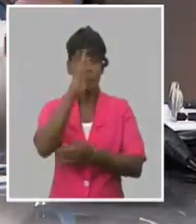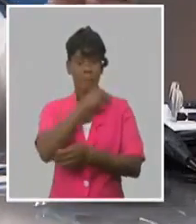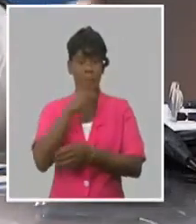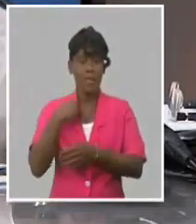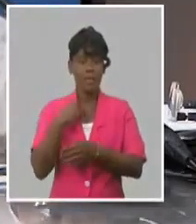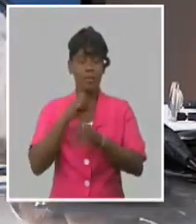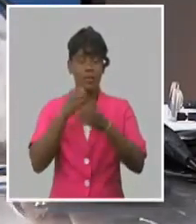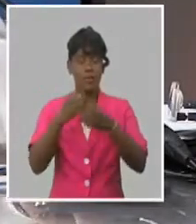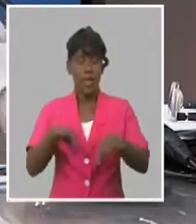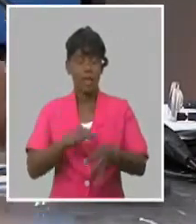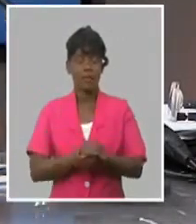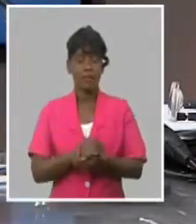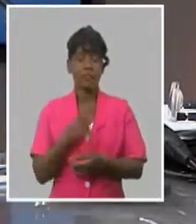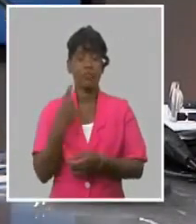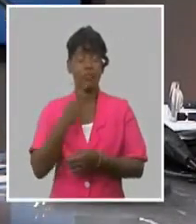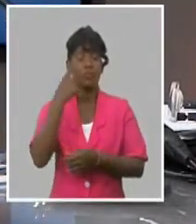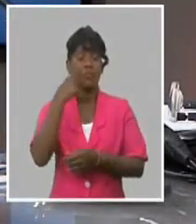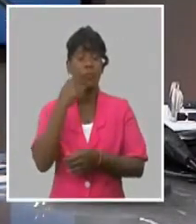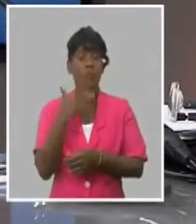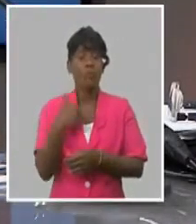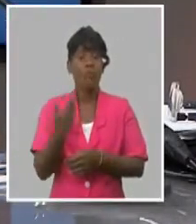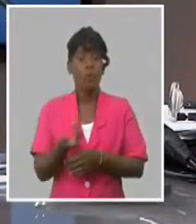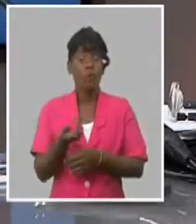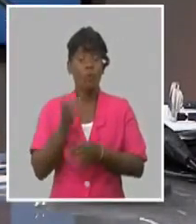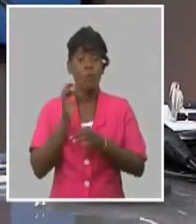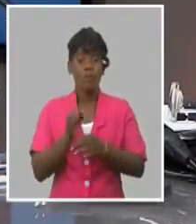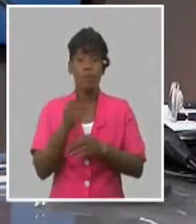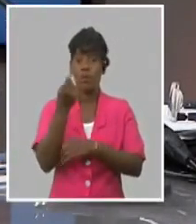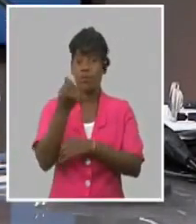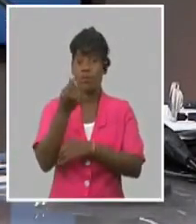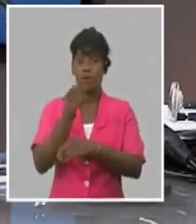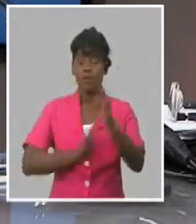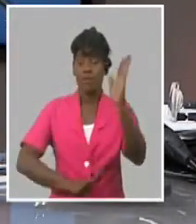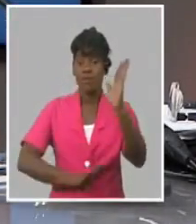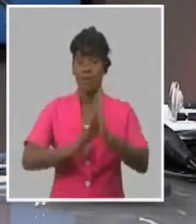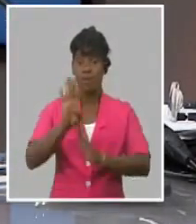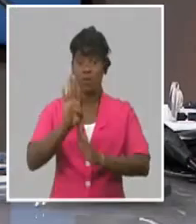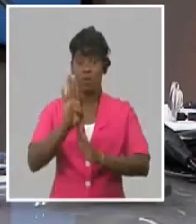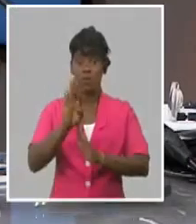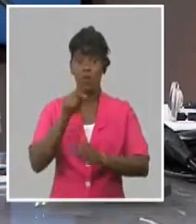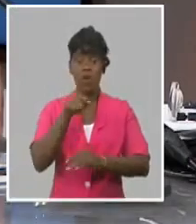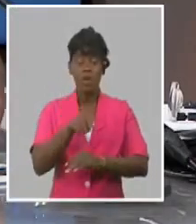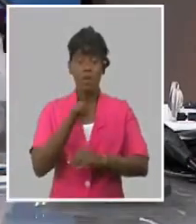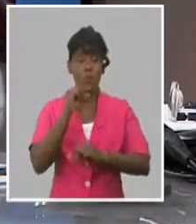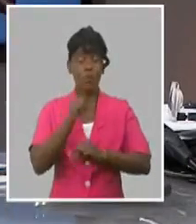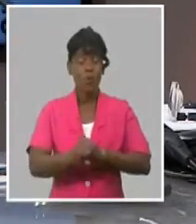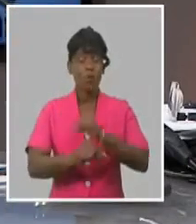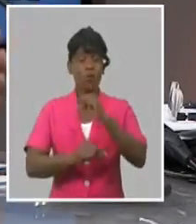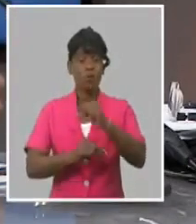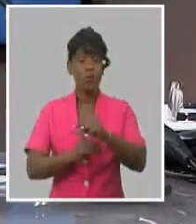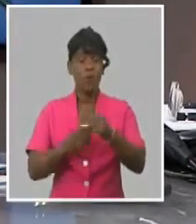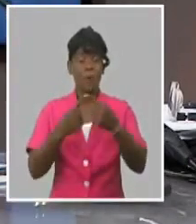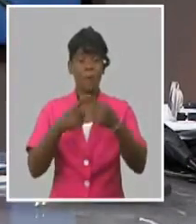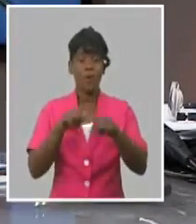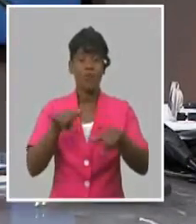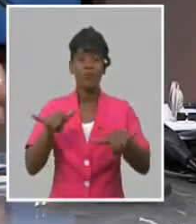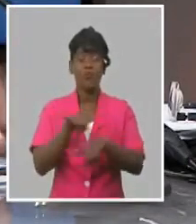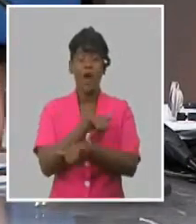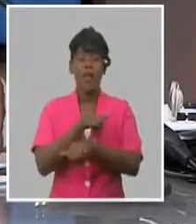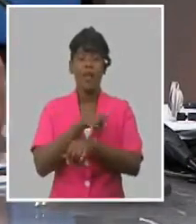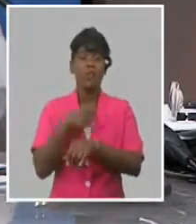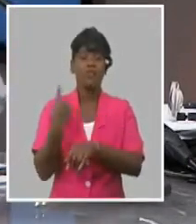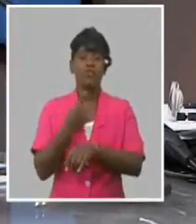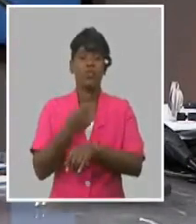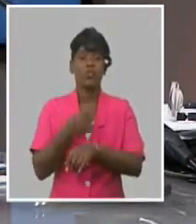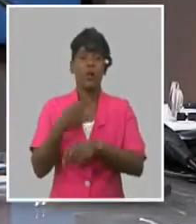para que la economía se mueva de manera natural, pero no estamos hablando de terapia de choque, ni mucho menos, que